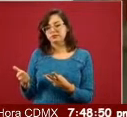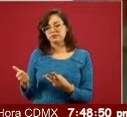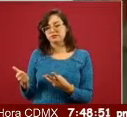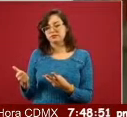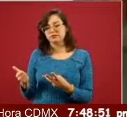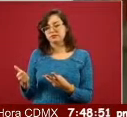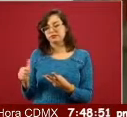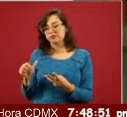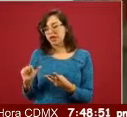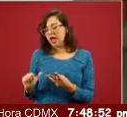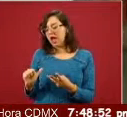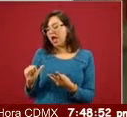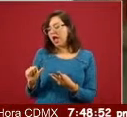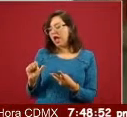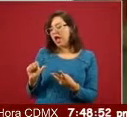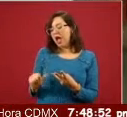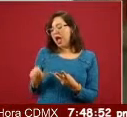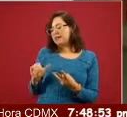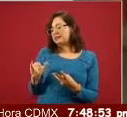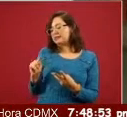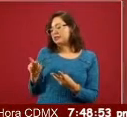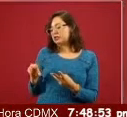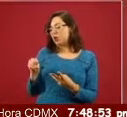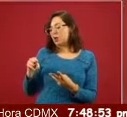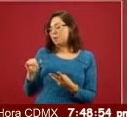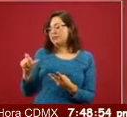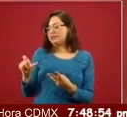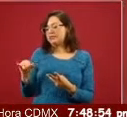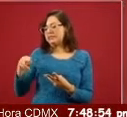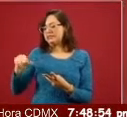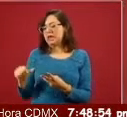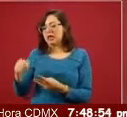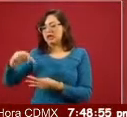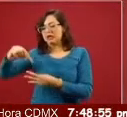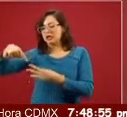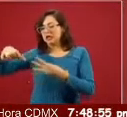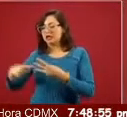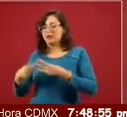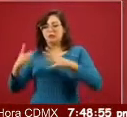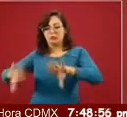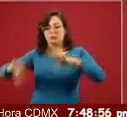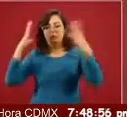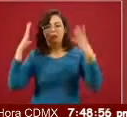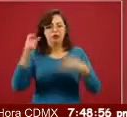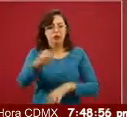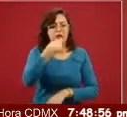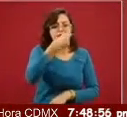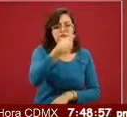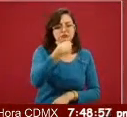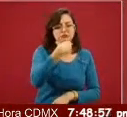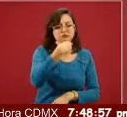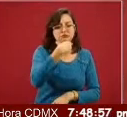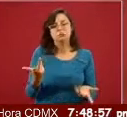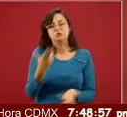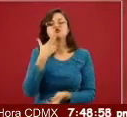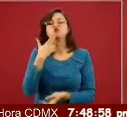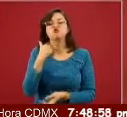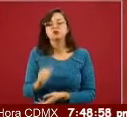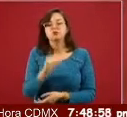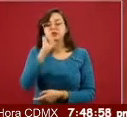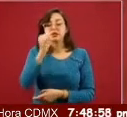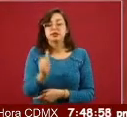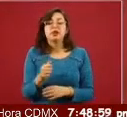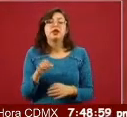olvido, acitromicina, gracias, y en fin, y al final resultó que no produce un efecto. Entonces, ¿cuál es la situación? Qué bueno que me lo